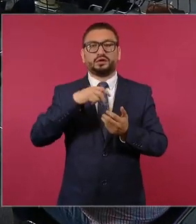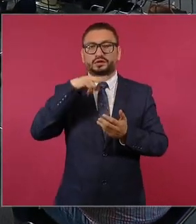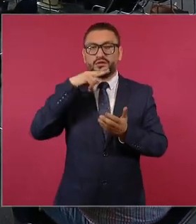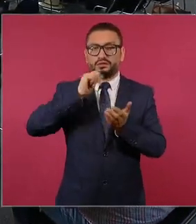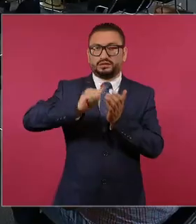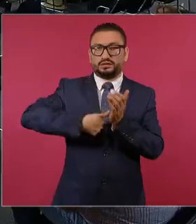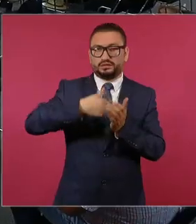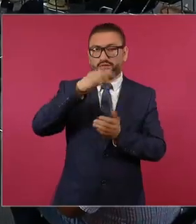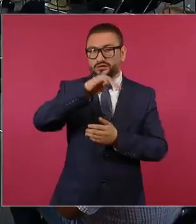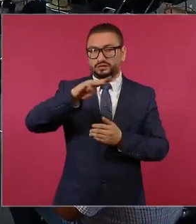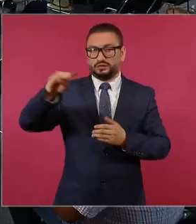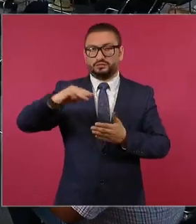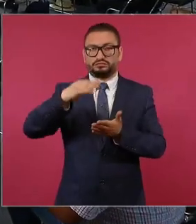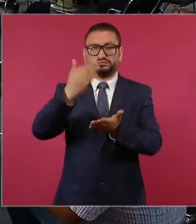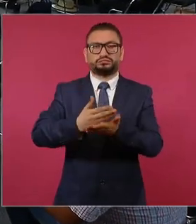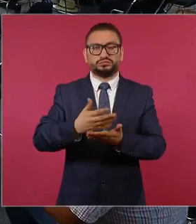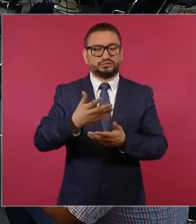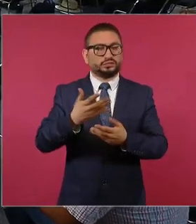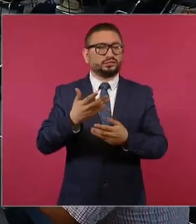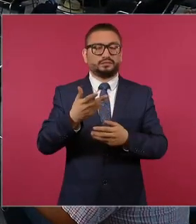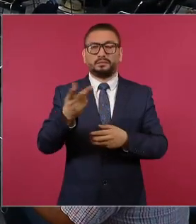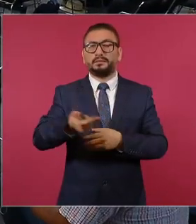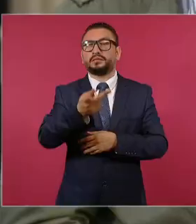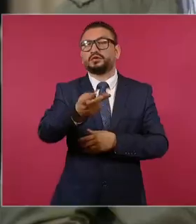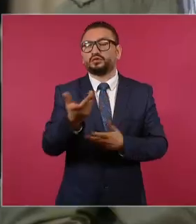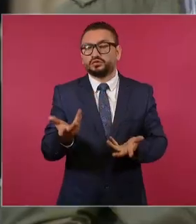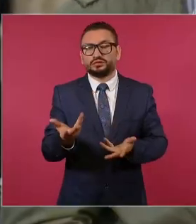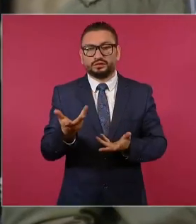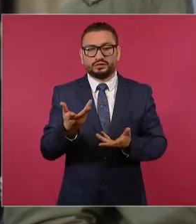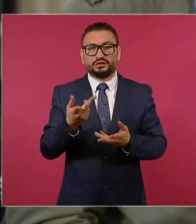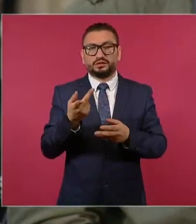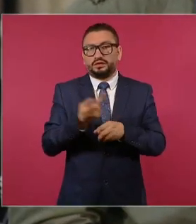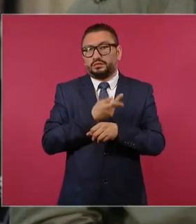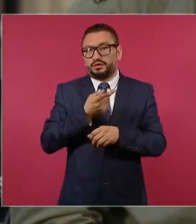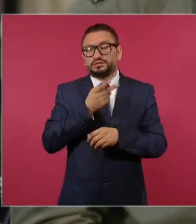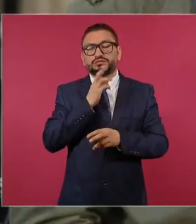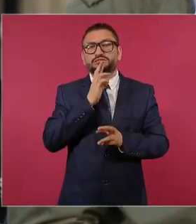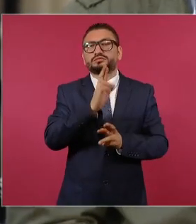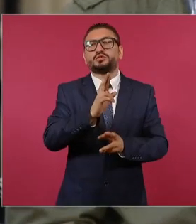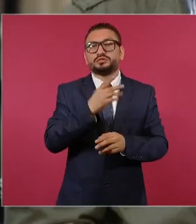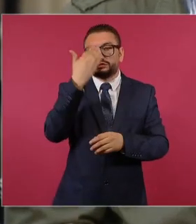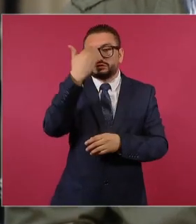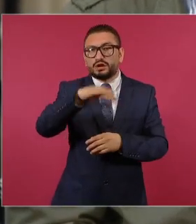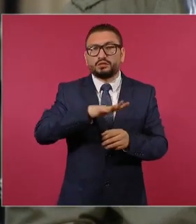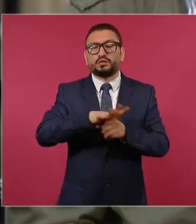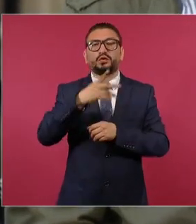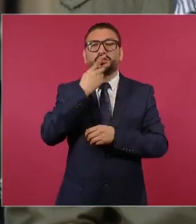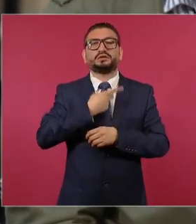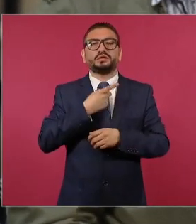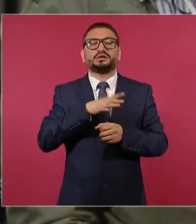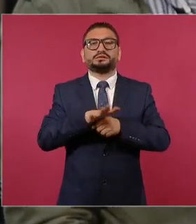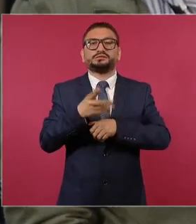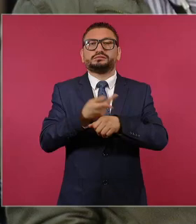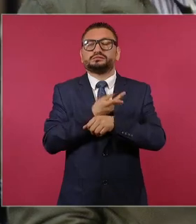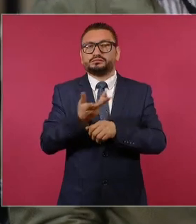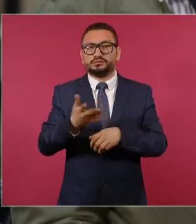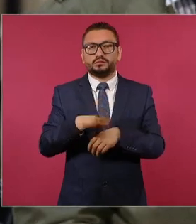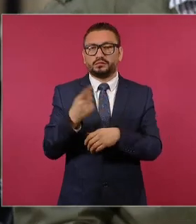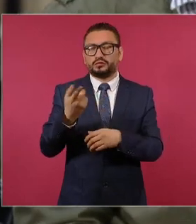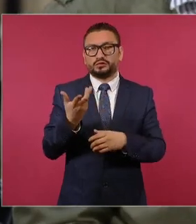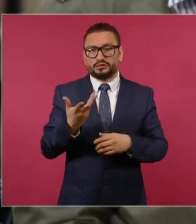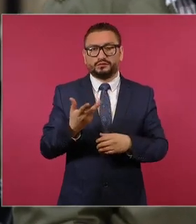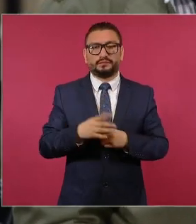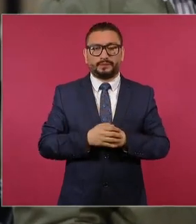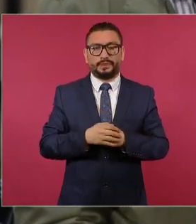Michoacán. Preguntarle qué reporte tiene, qué nos puede comentar al respecto. Esto ya que